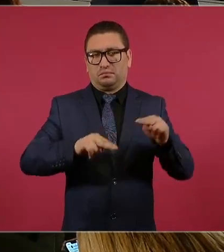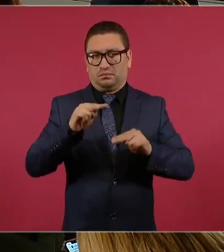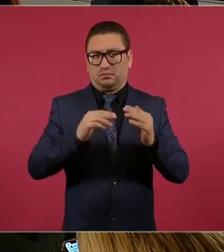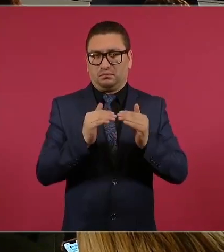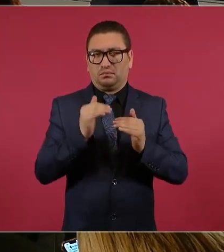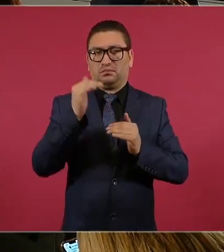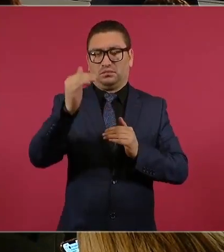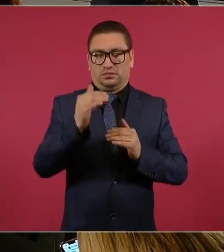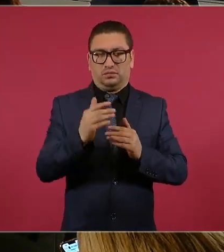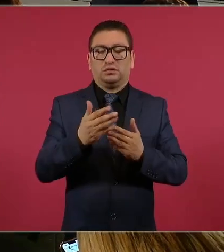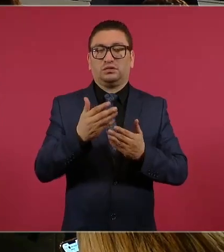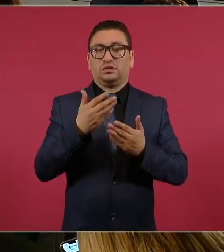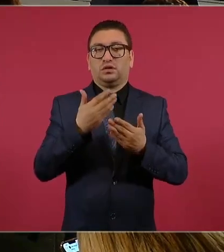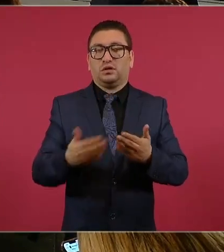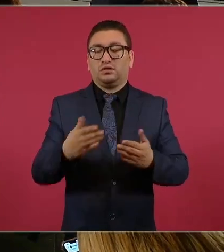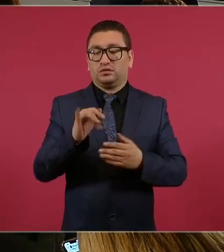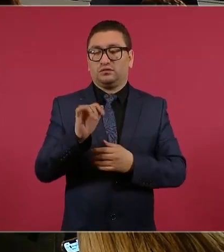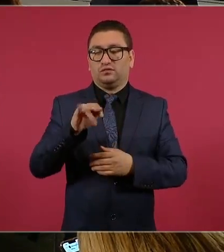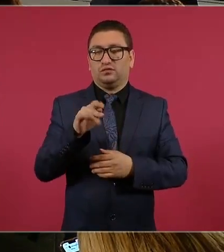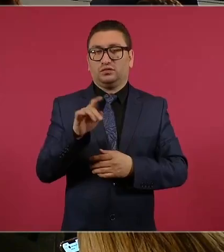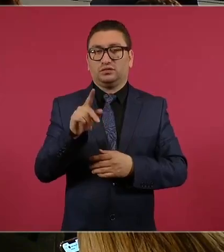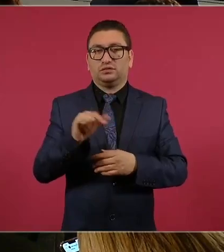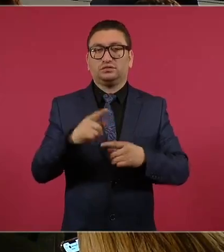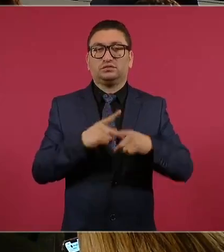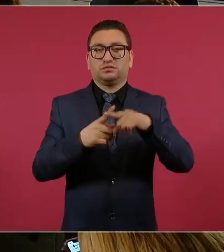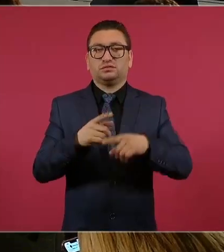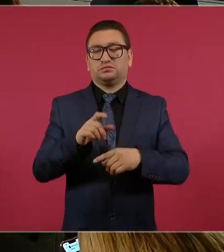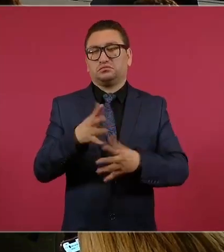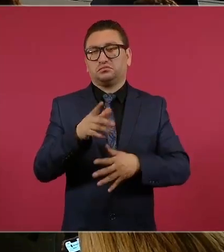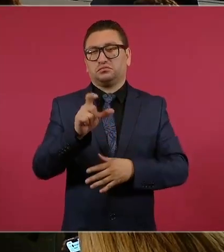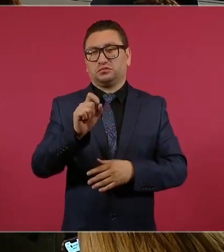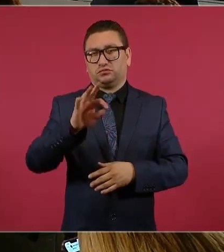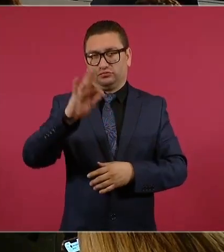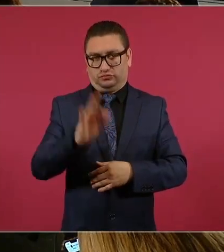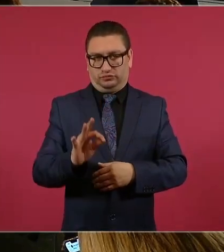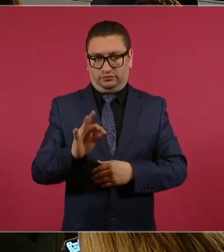la positividad para influenza es cerca del 20%.